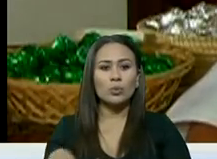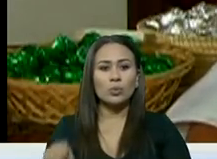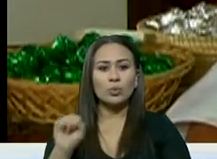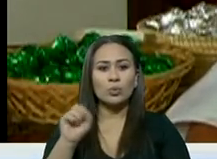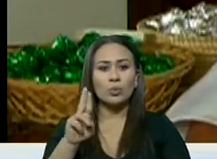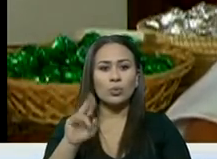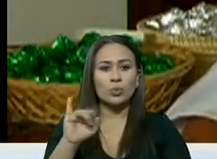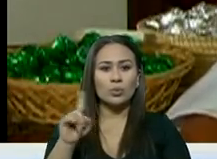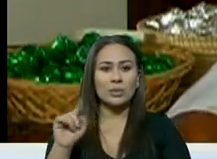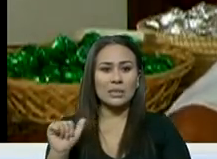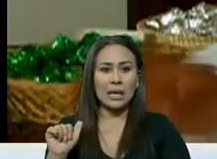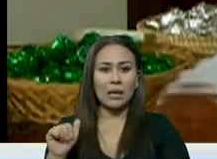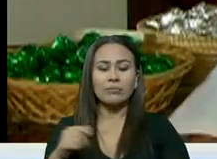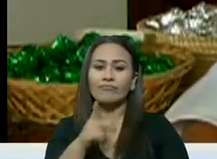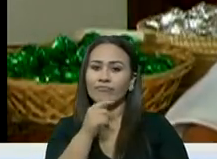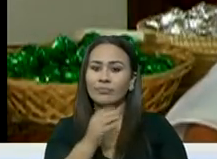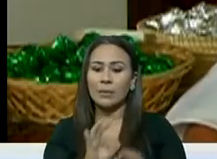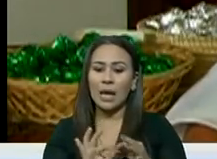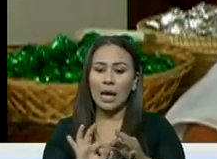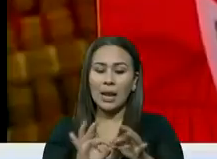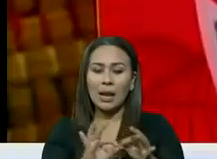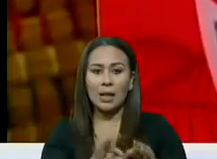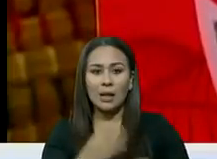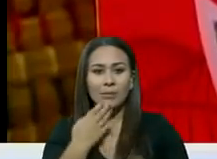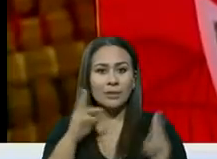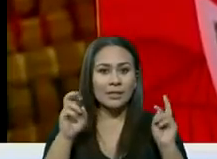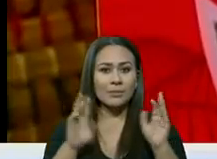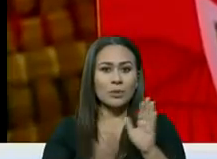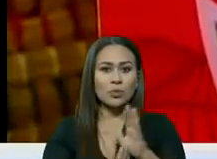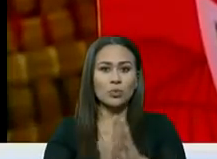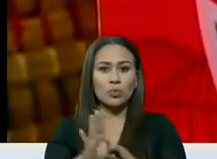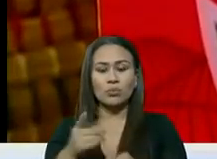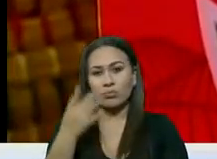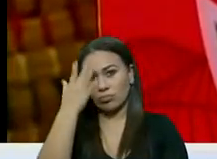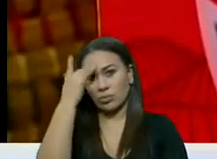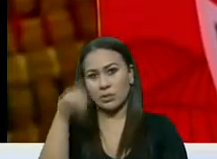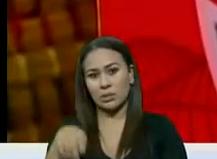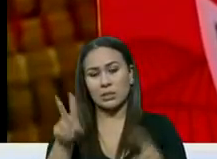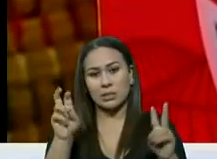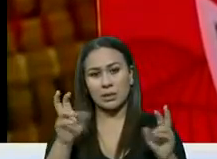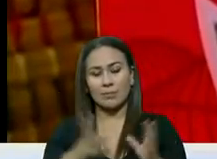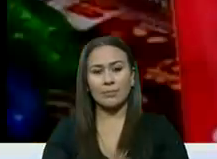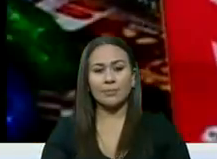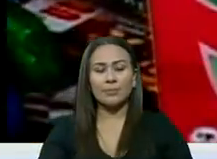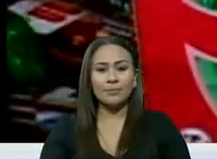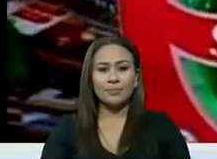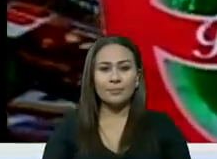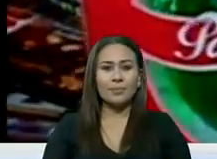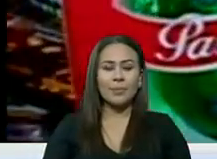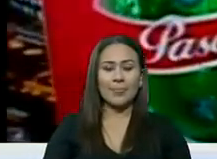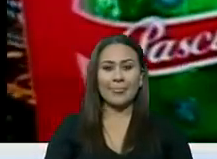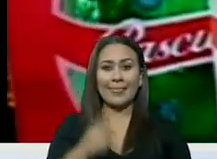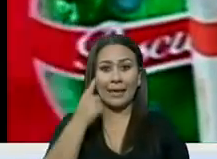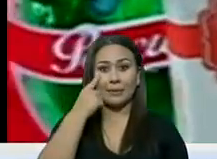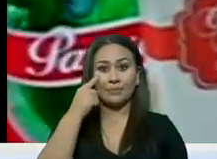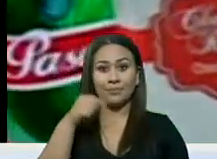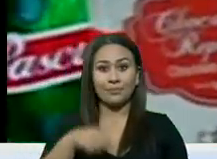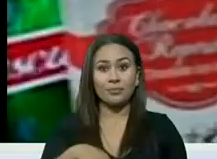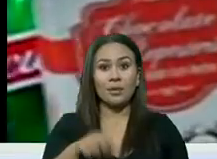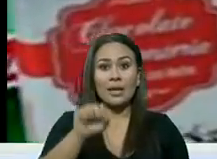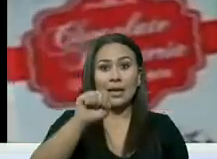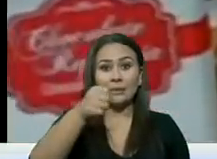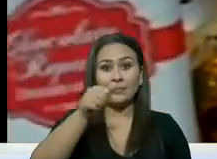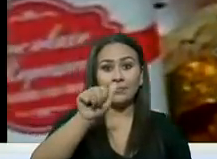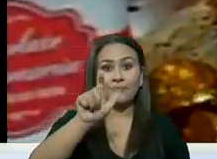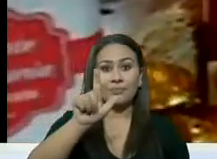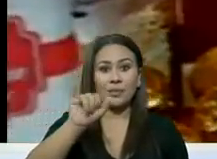en el proceso de desarrollo y obtener los resultados que ahora tenemos. Bueno, Salinas tiene una historia